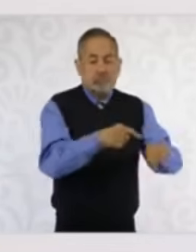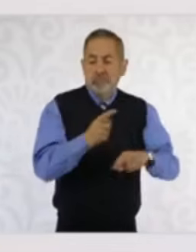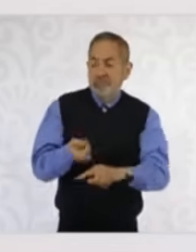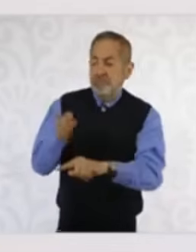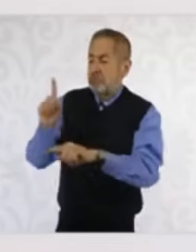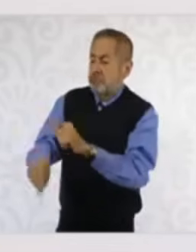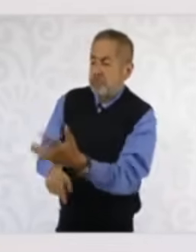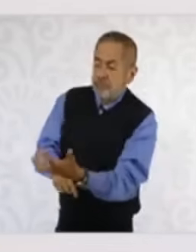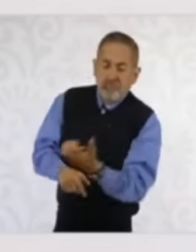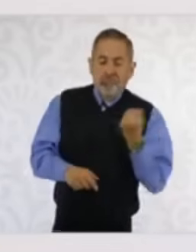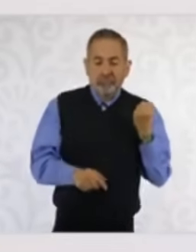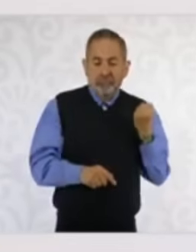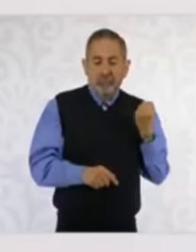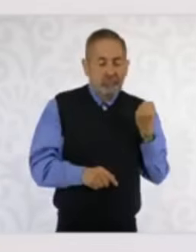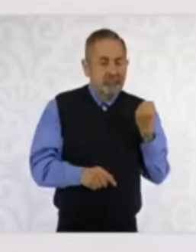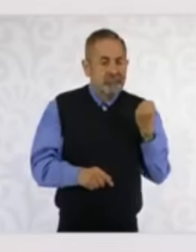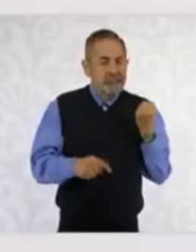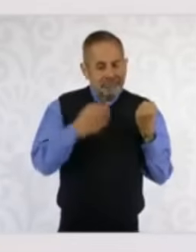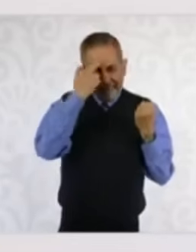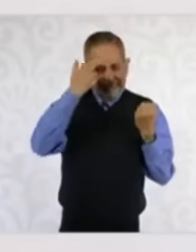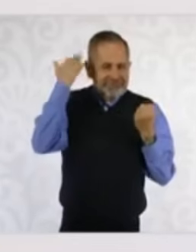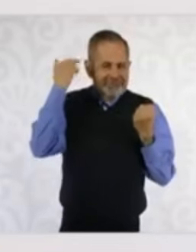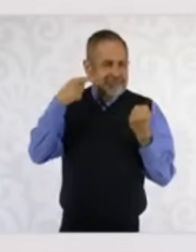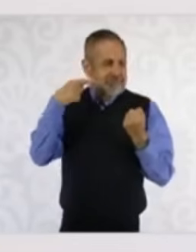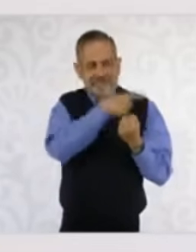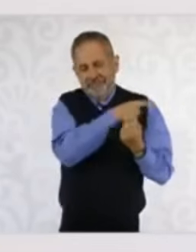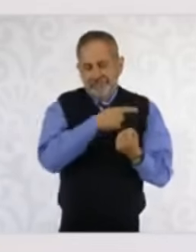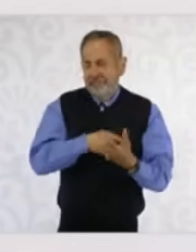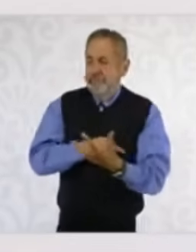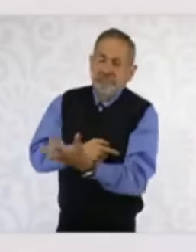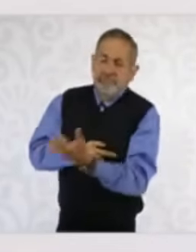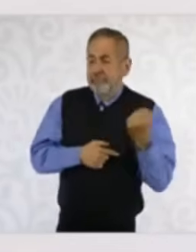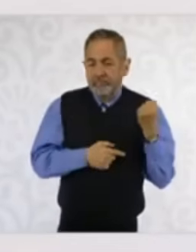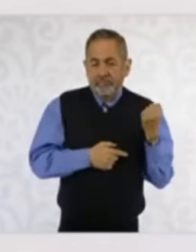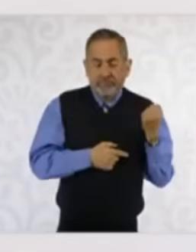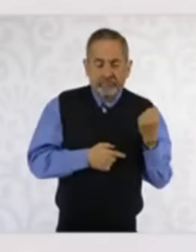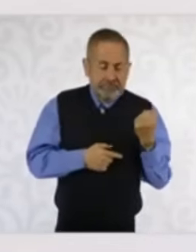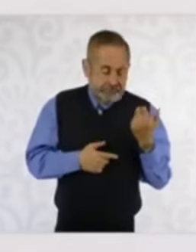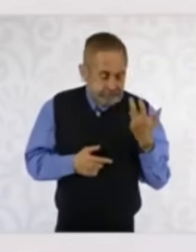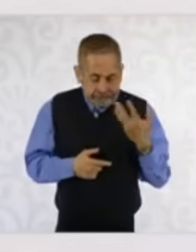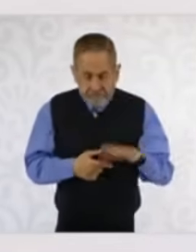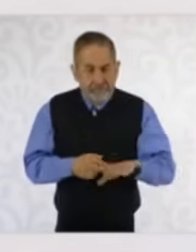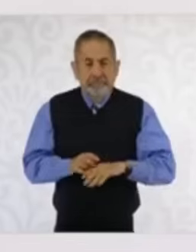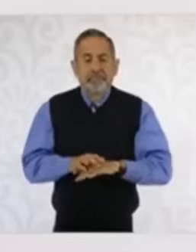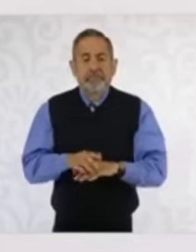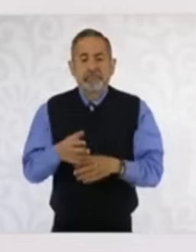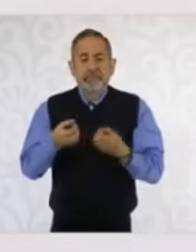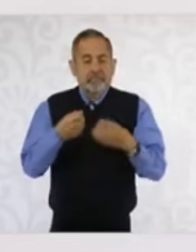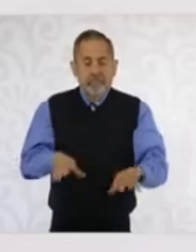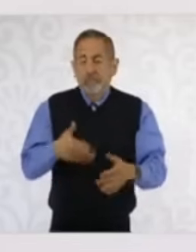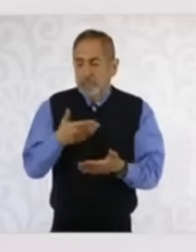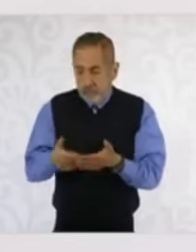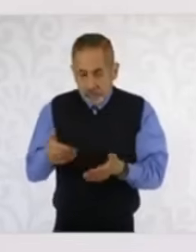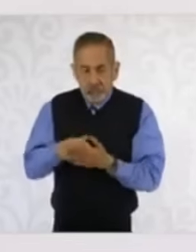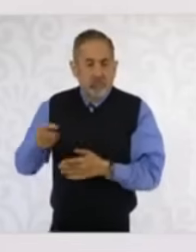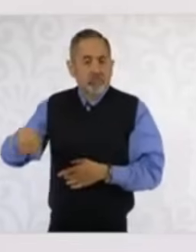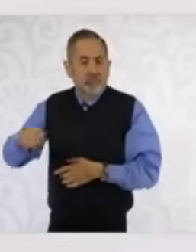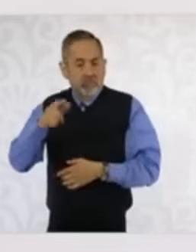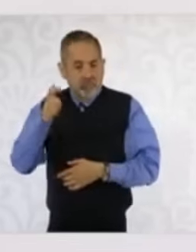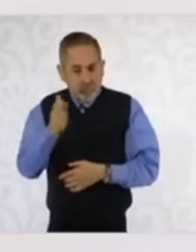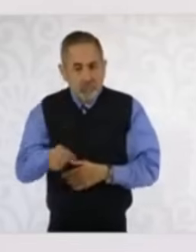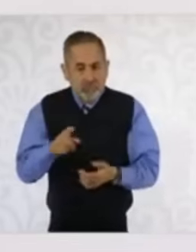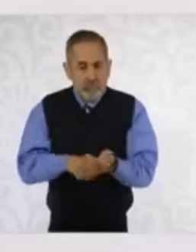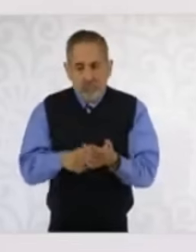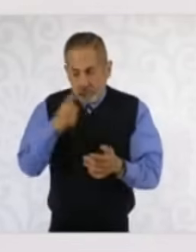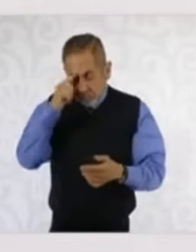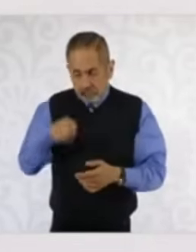lo esencial para vivir chido, sin andar batallando para llegar a fin de mes. Ahorita, el salario mínimo cubre más o menos 1.6